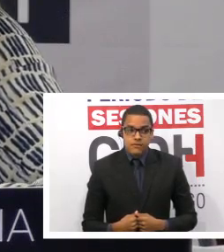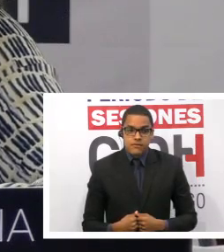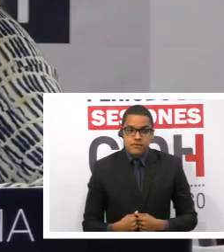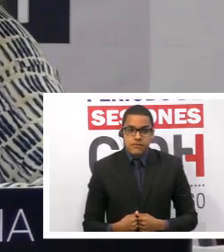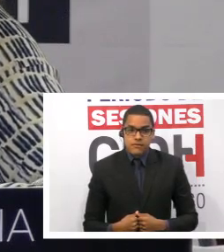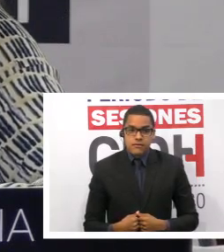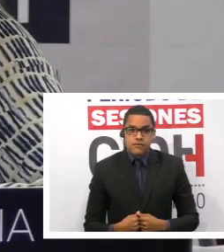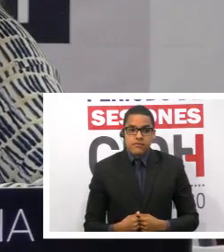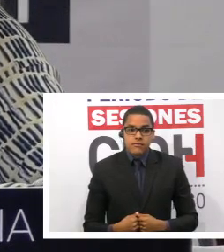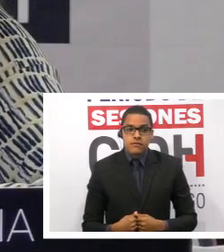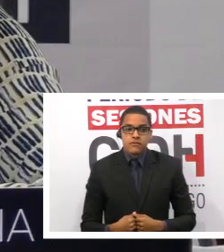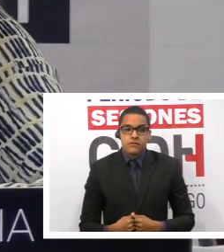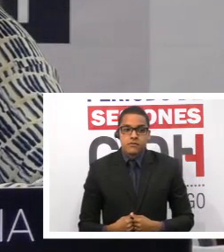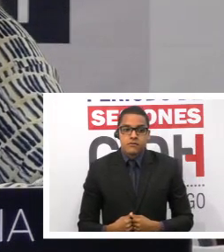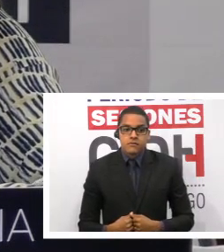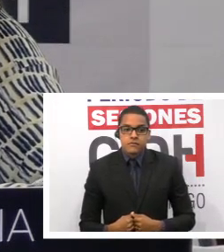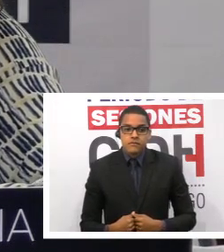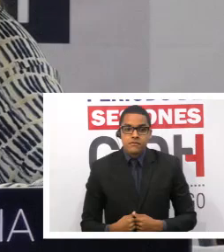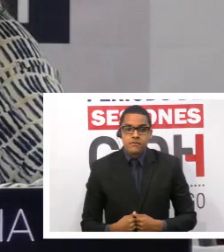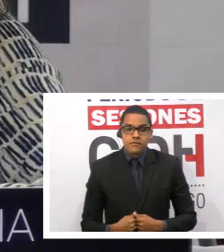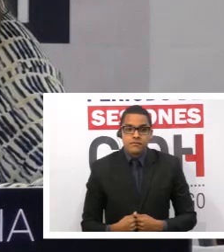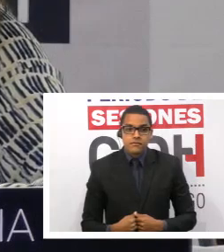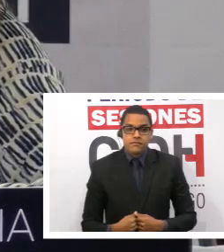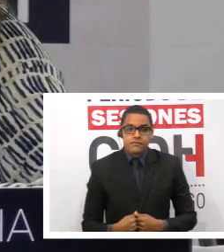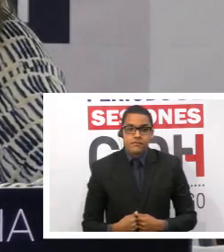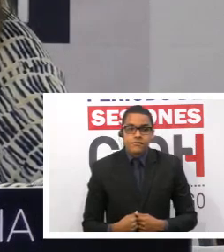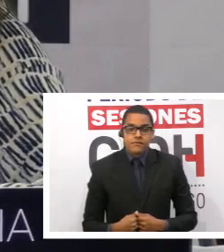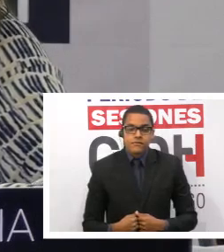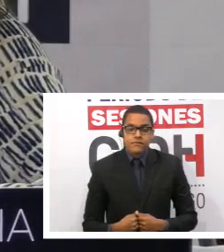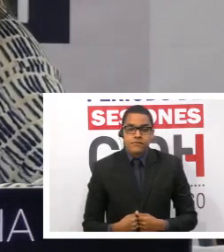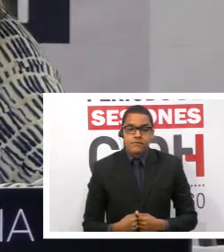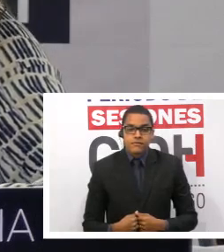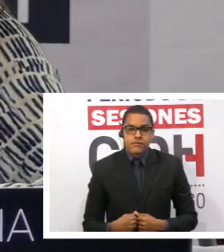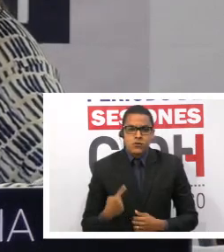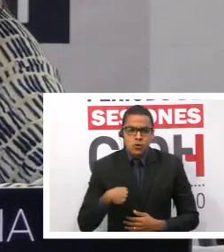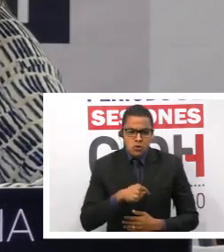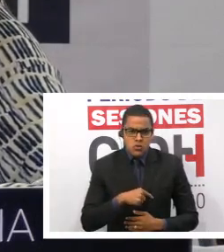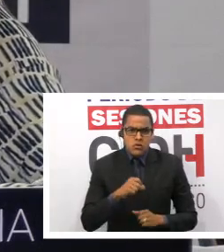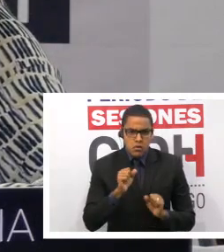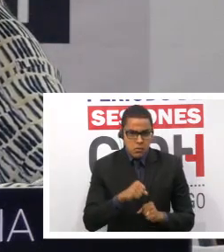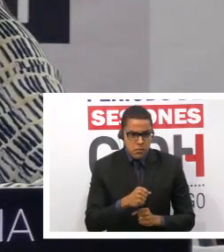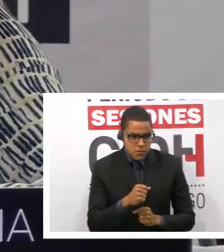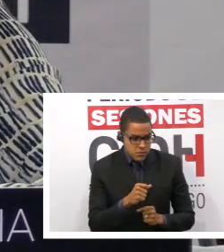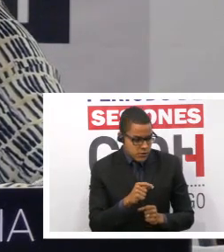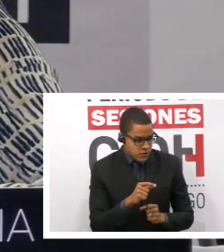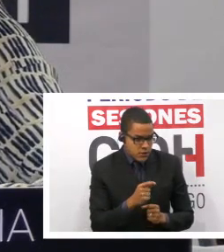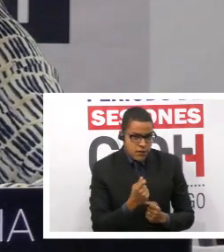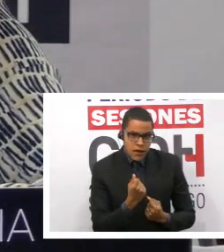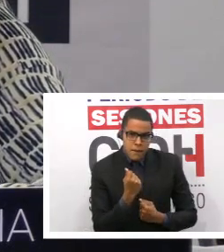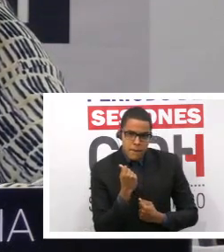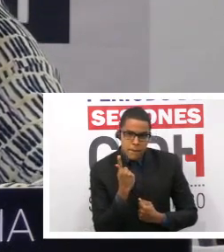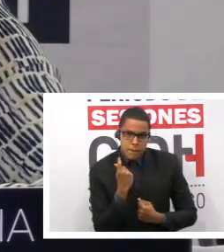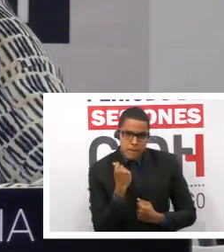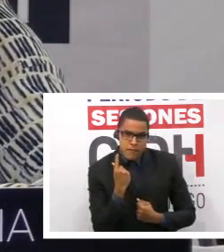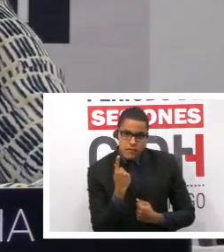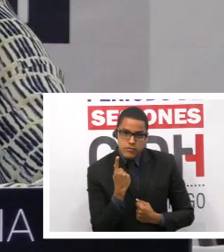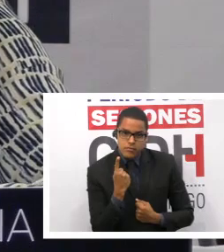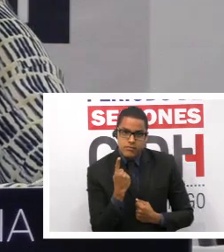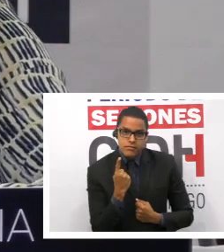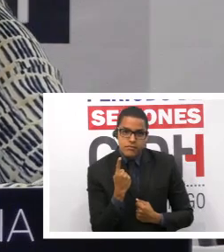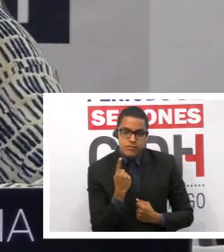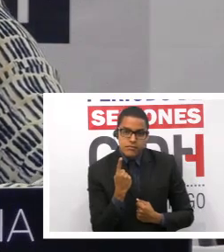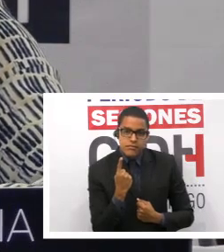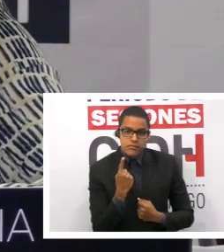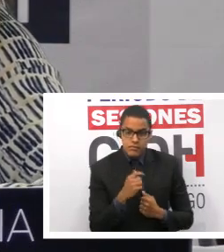desagregados uno puede percibir que el proceso de exclusión tiene la feminización